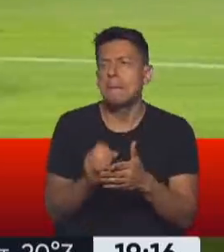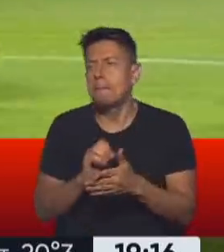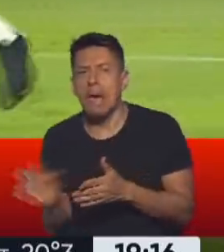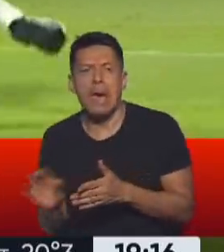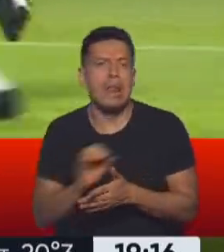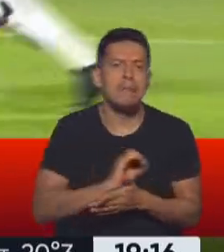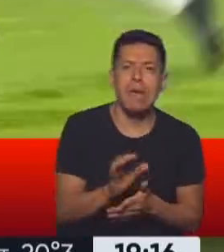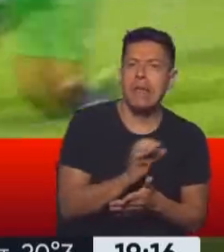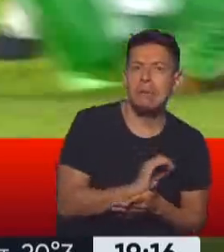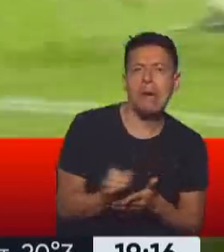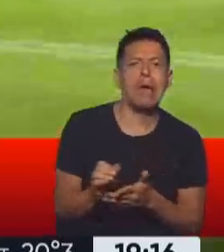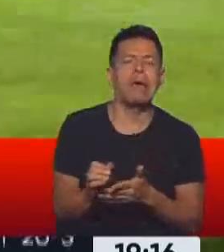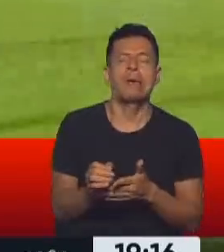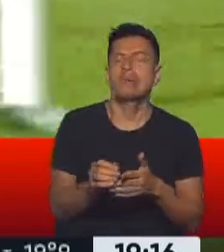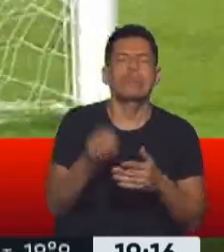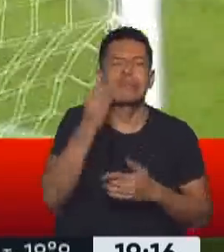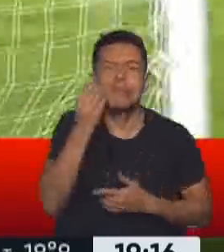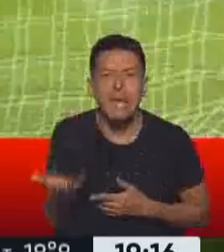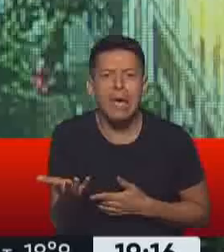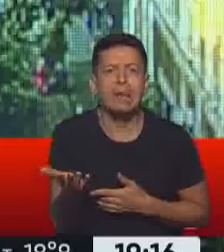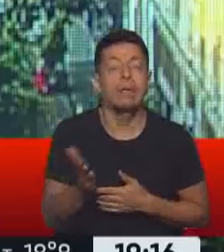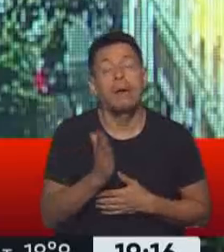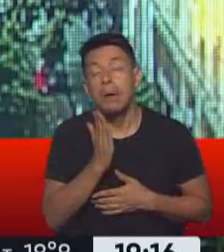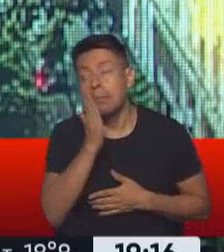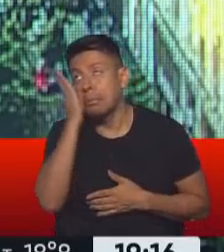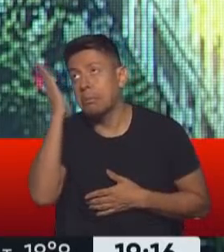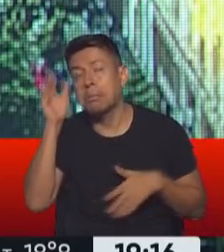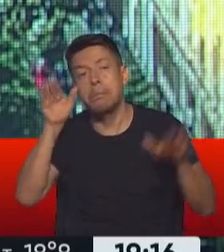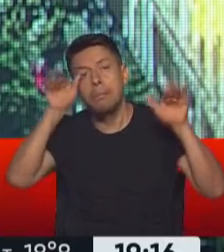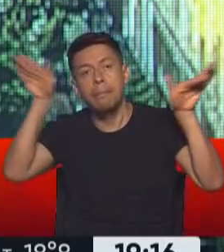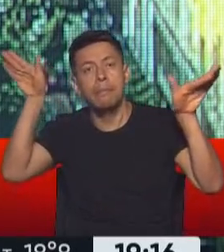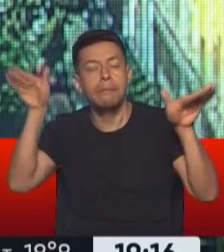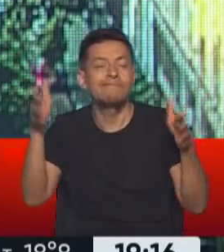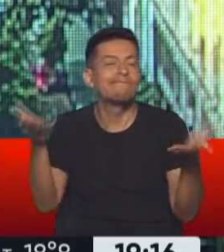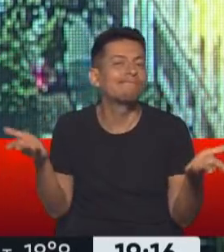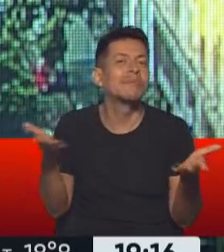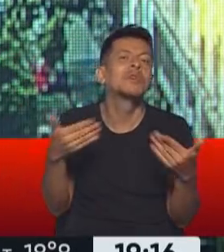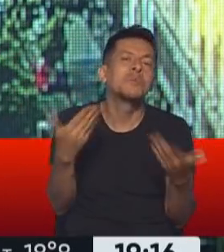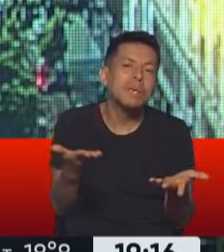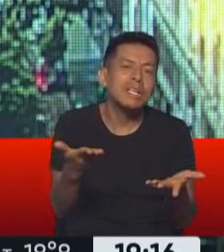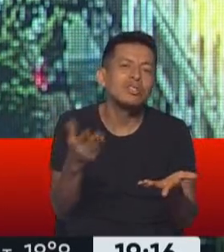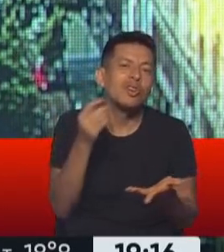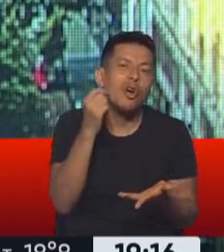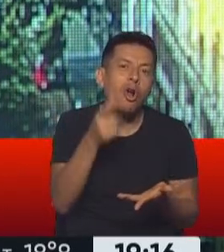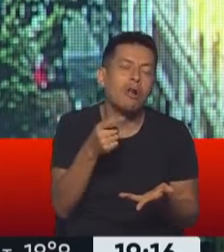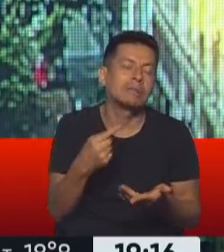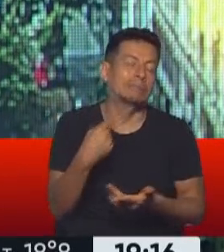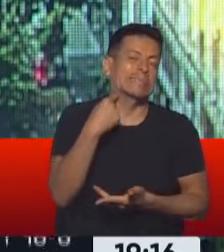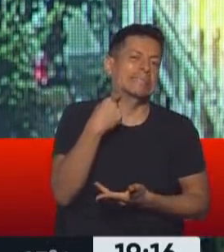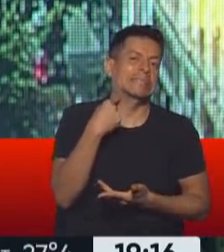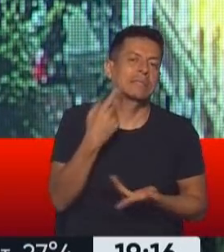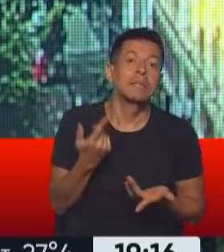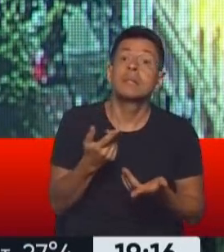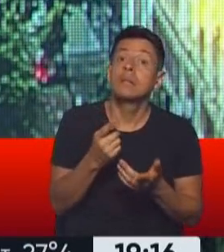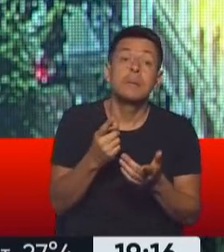otro por el otro llegan a destiempo duermen siestas interminables en el fondo por eso los goles de pelota parada que se comen pero nadie sabe